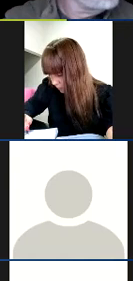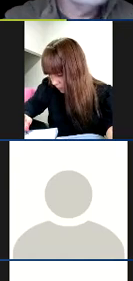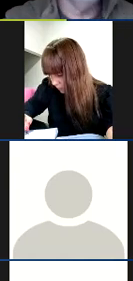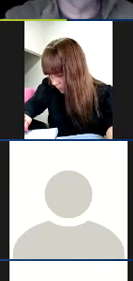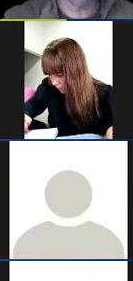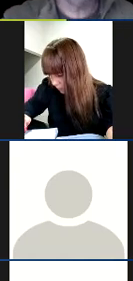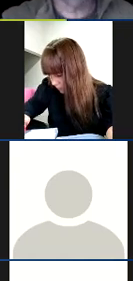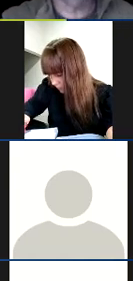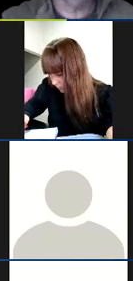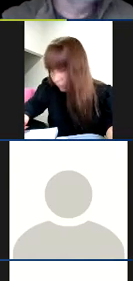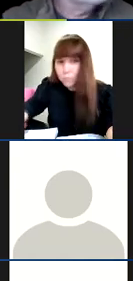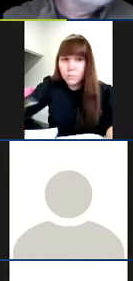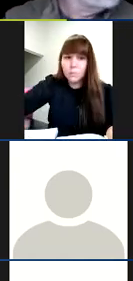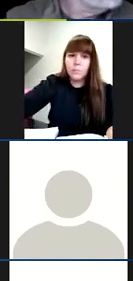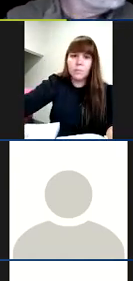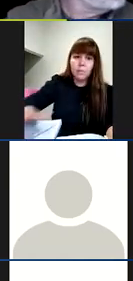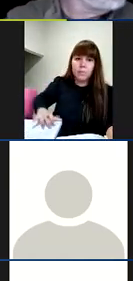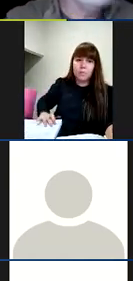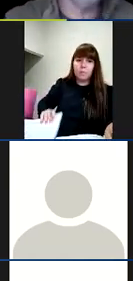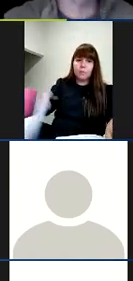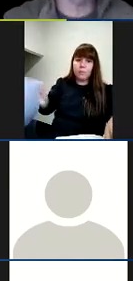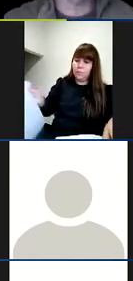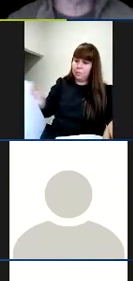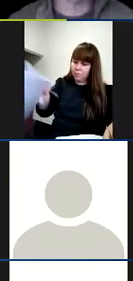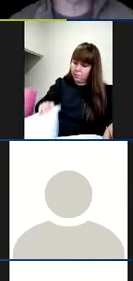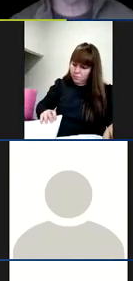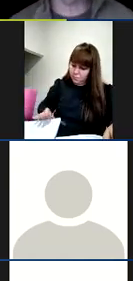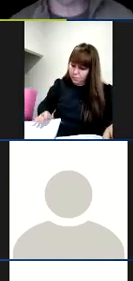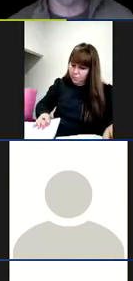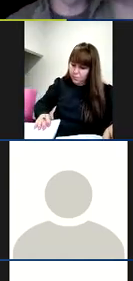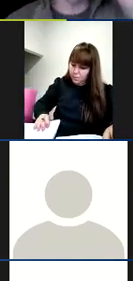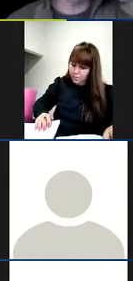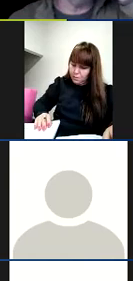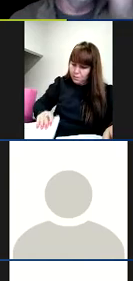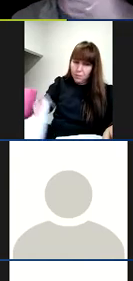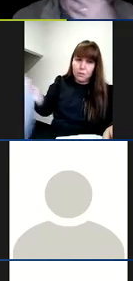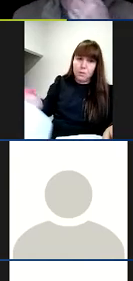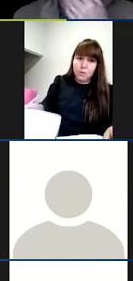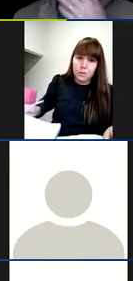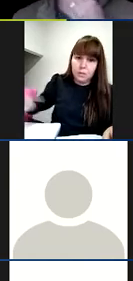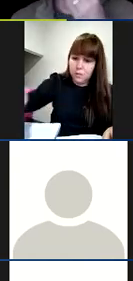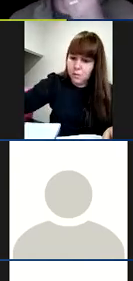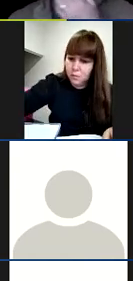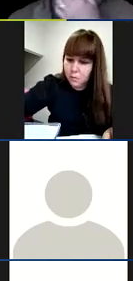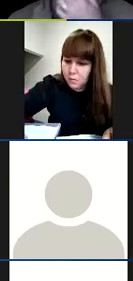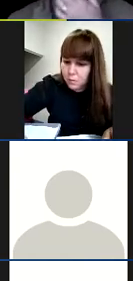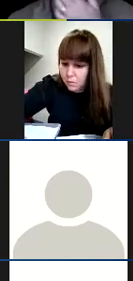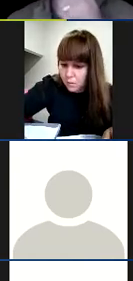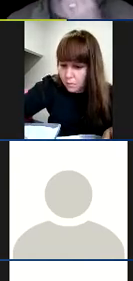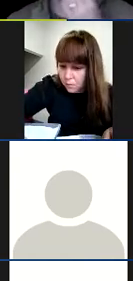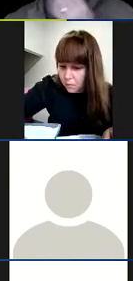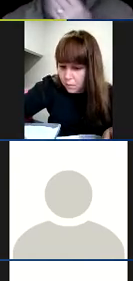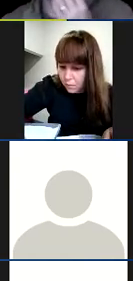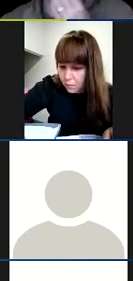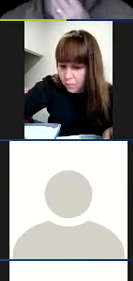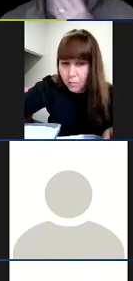La organización de la administración, su fiscalización y de las reuniones de socios. Vamos a decir en el estatuto cómo tenemos que organizarnos